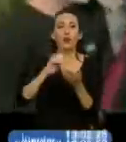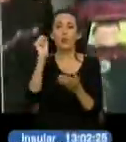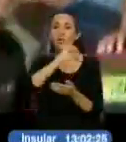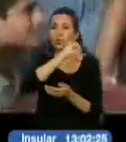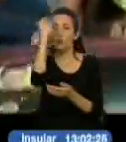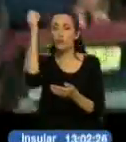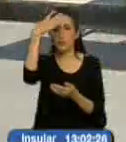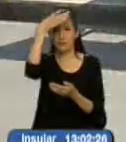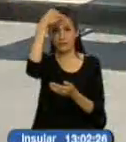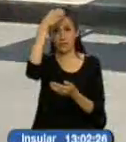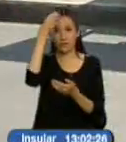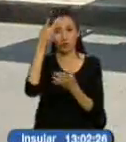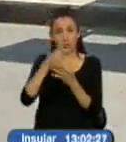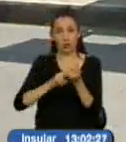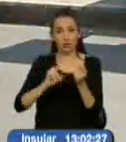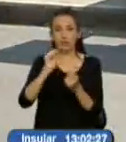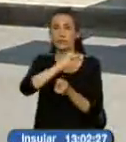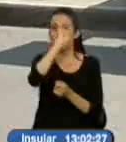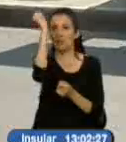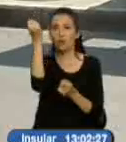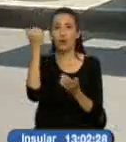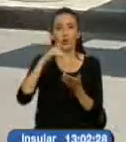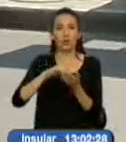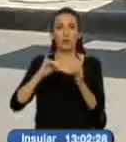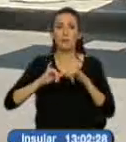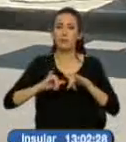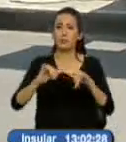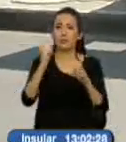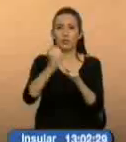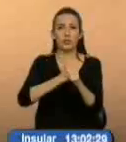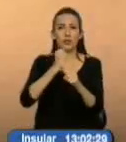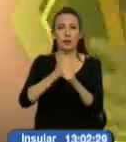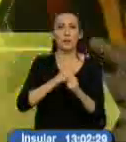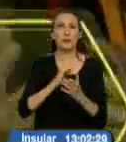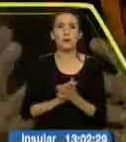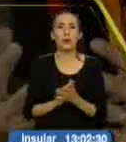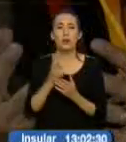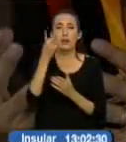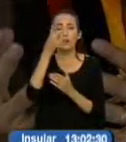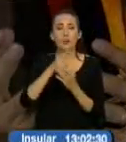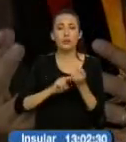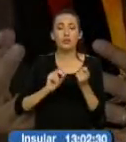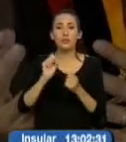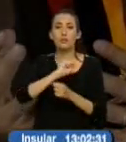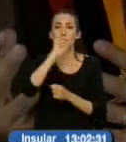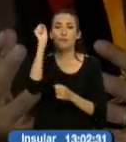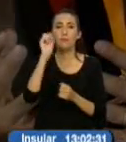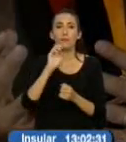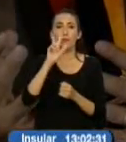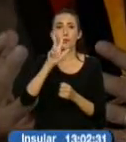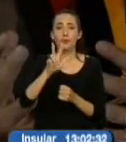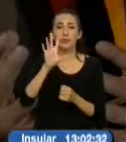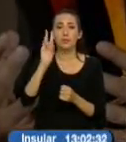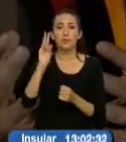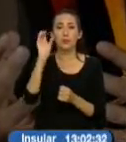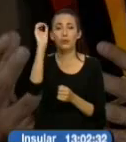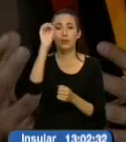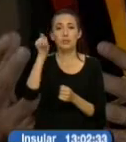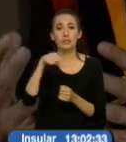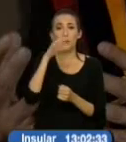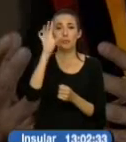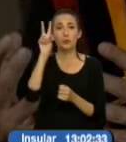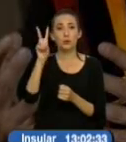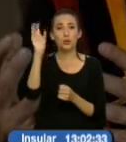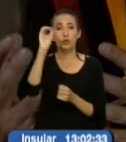como compañero de fórmula permitió avanzar con el trabajo en beneficio del país. Dicho binomio ganó las presidenciales con el 57.2% de